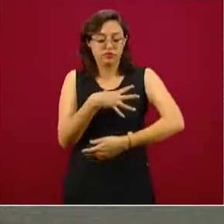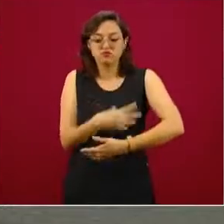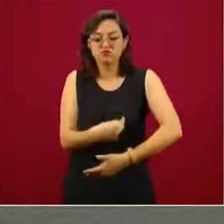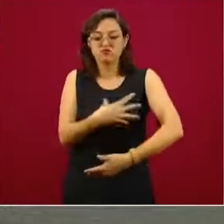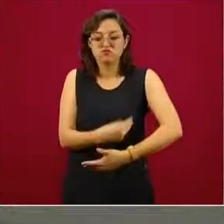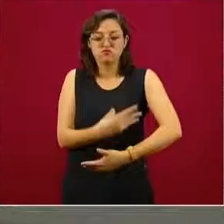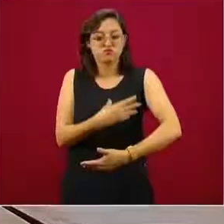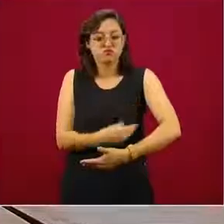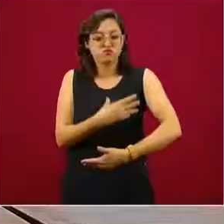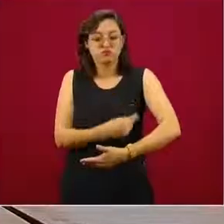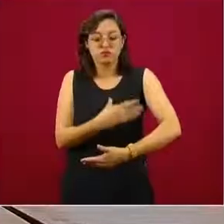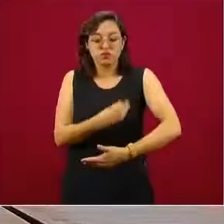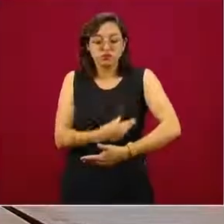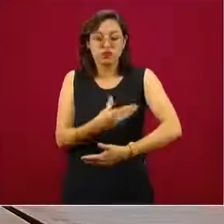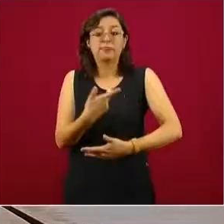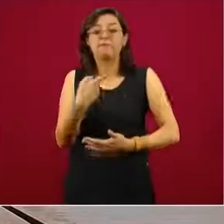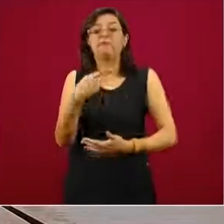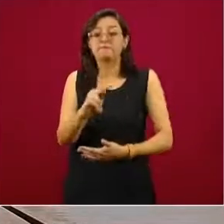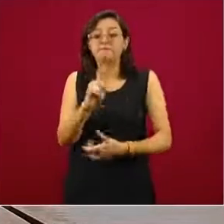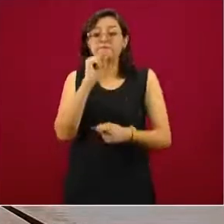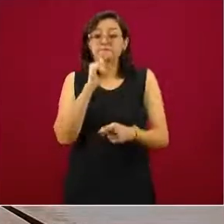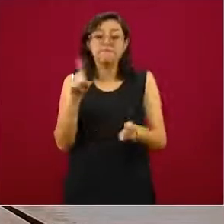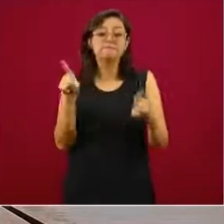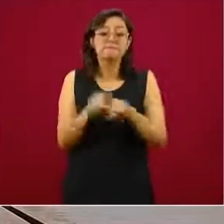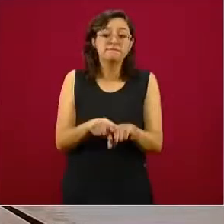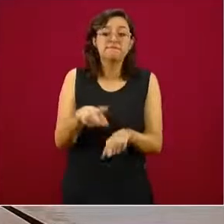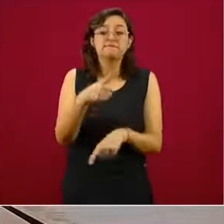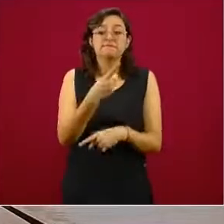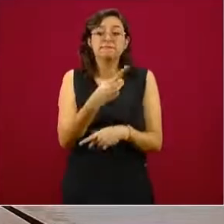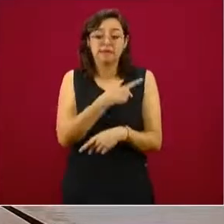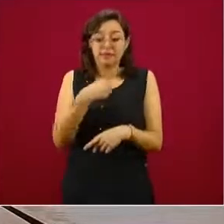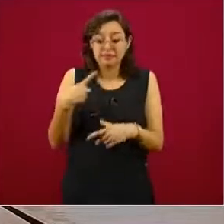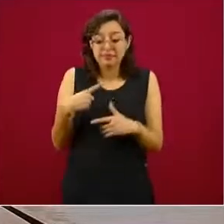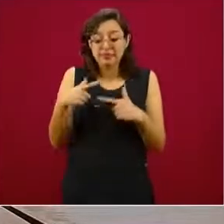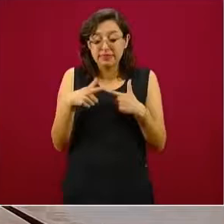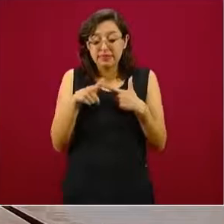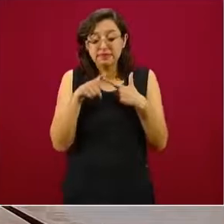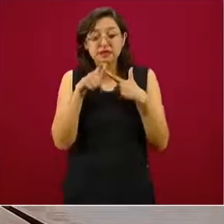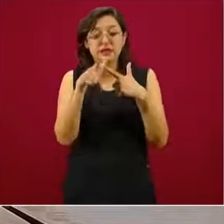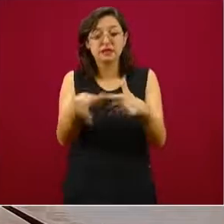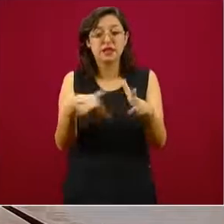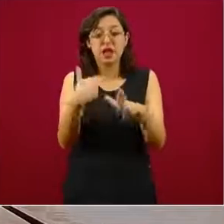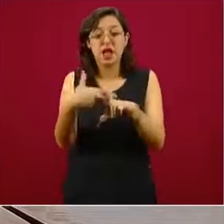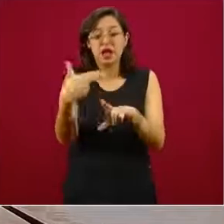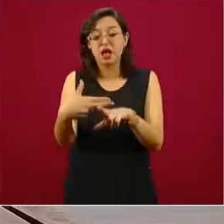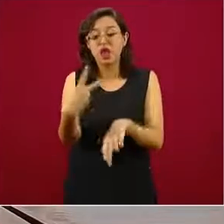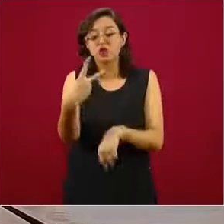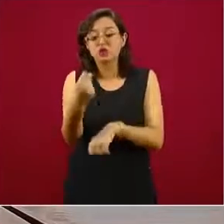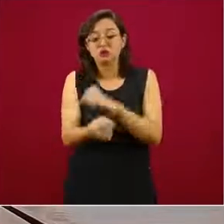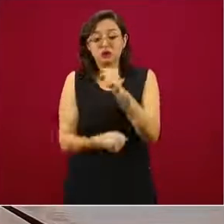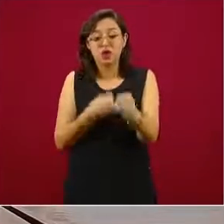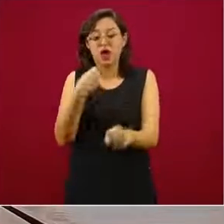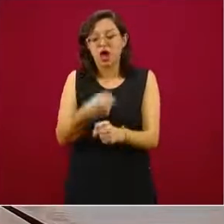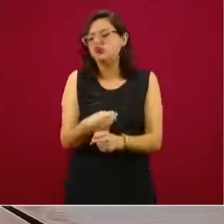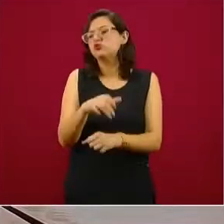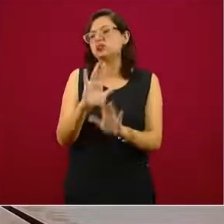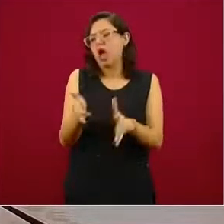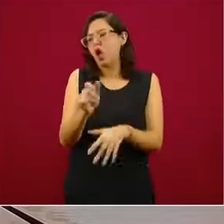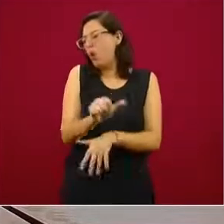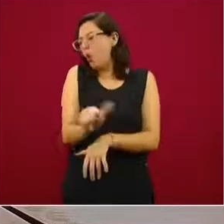materno, sino que además debe continuar deseablemente hasta los 2 años de vida, obviamente complementada con